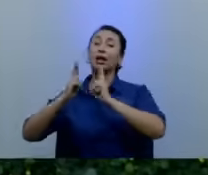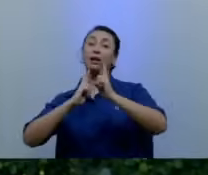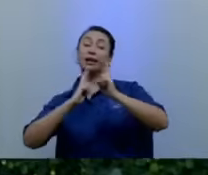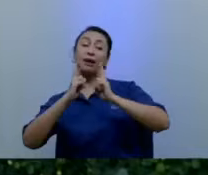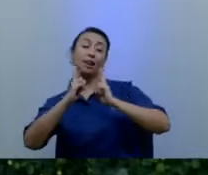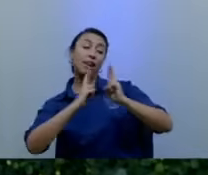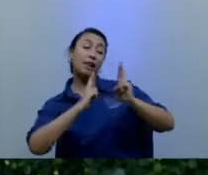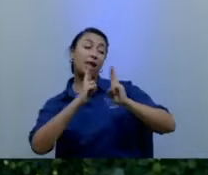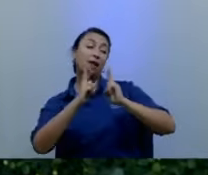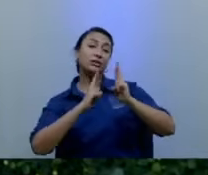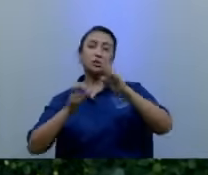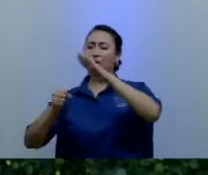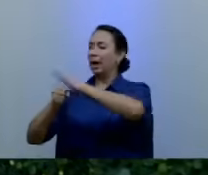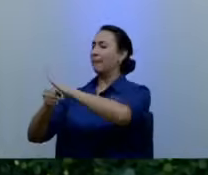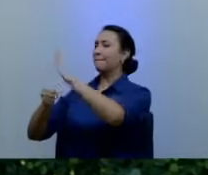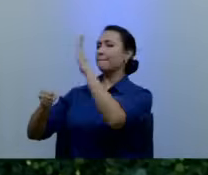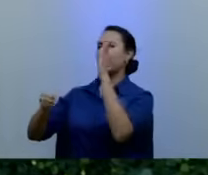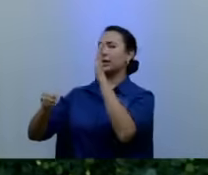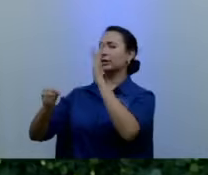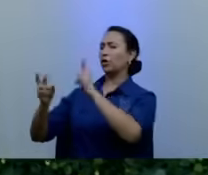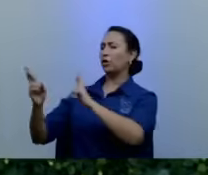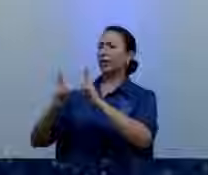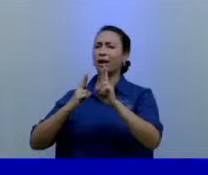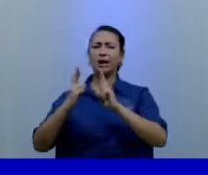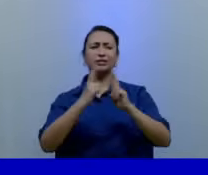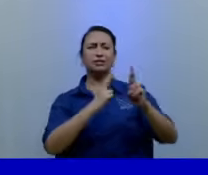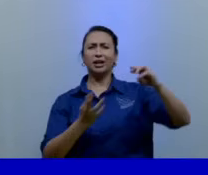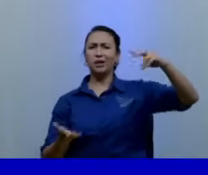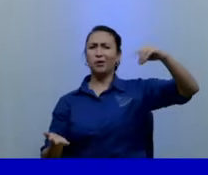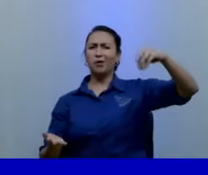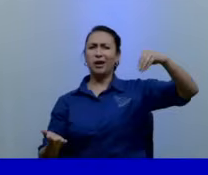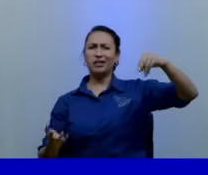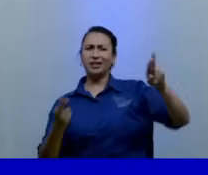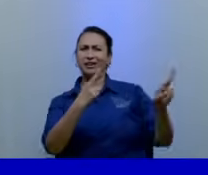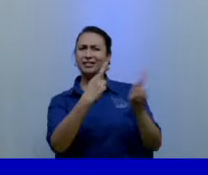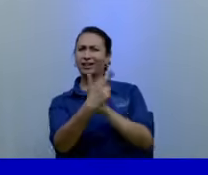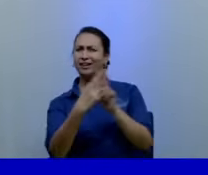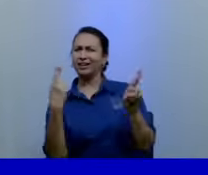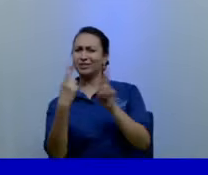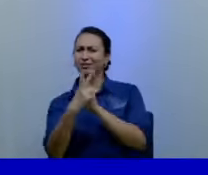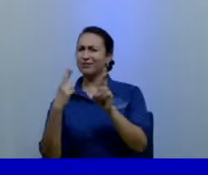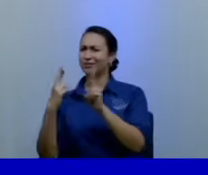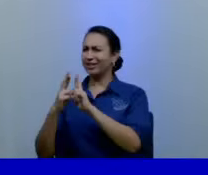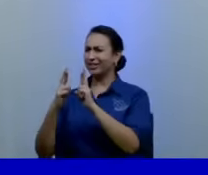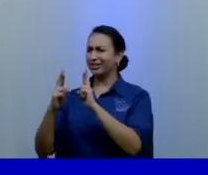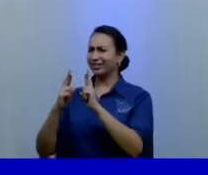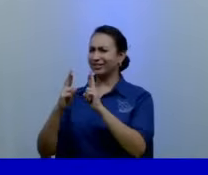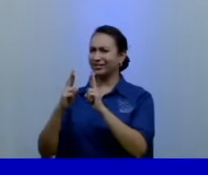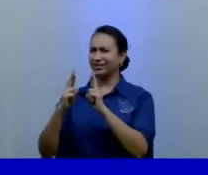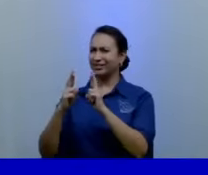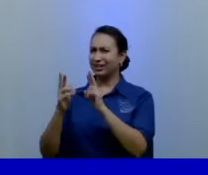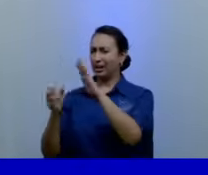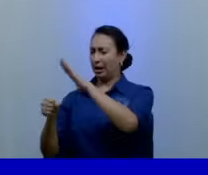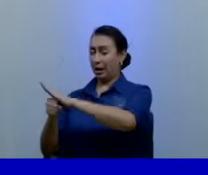la sal con el pacto, la promesa, el sellar la misma. Nosotros venimos a ser una